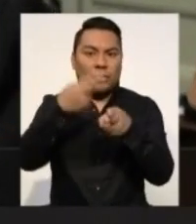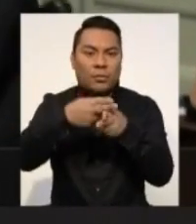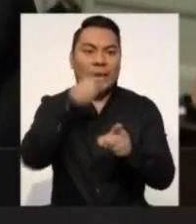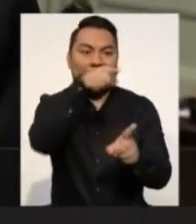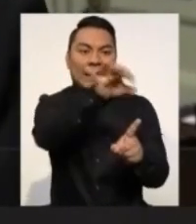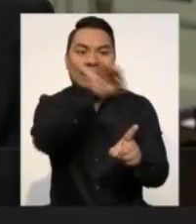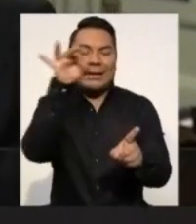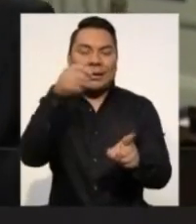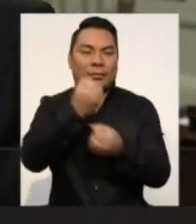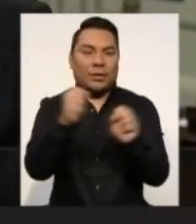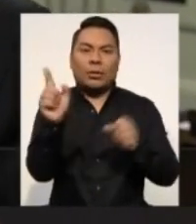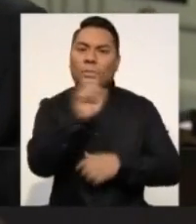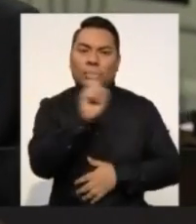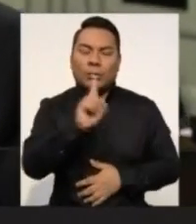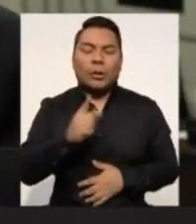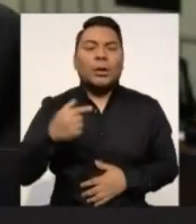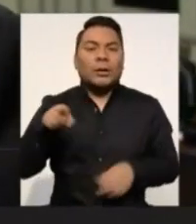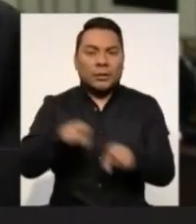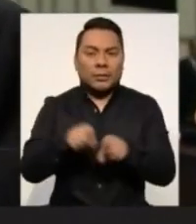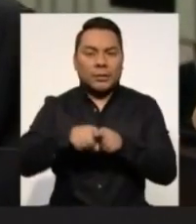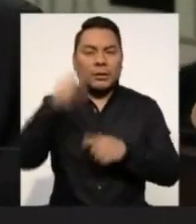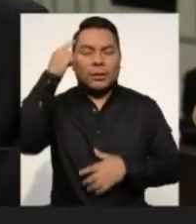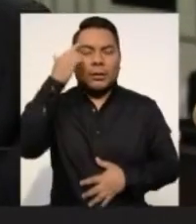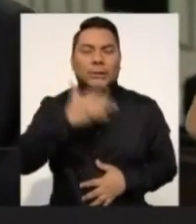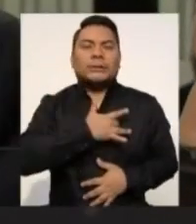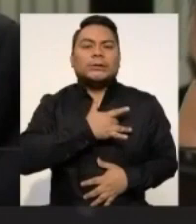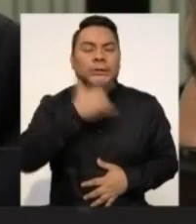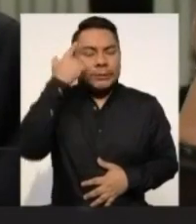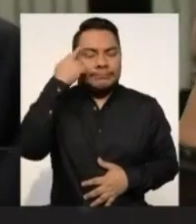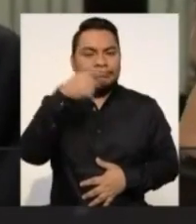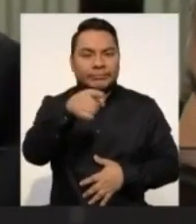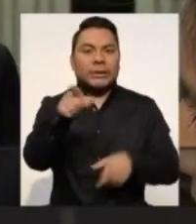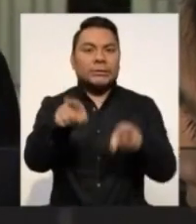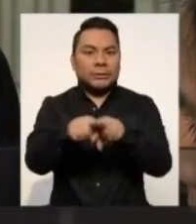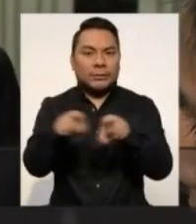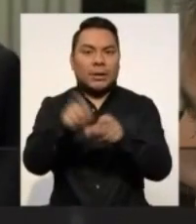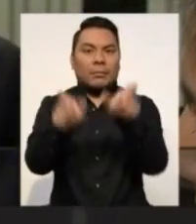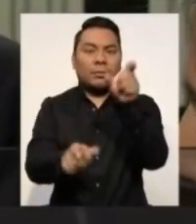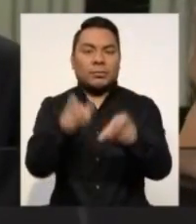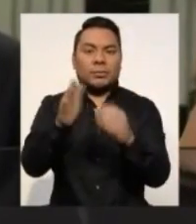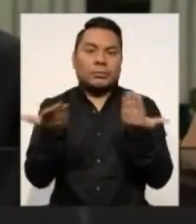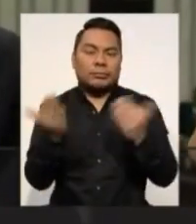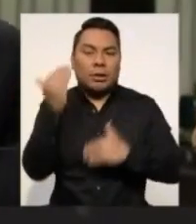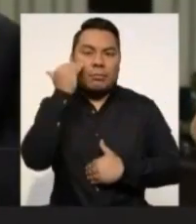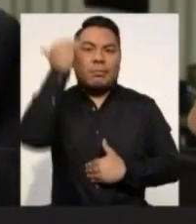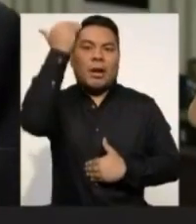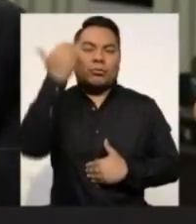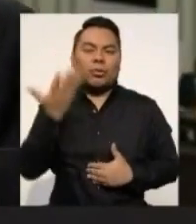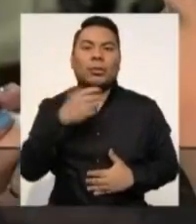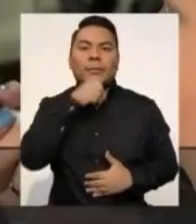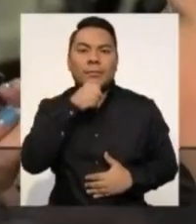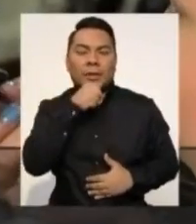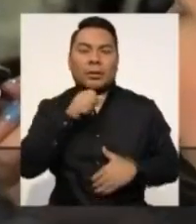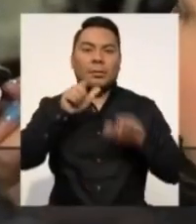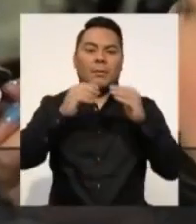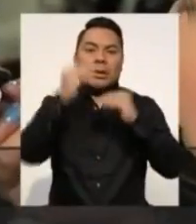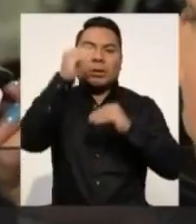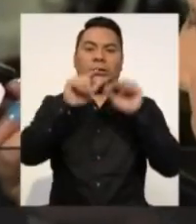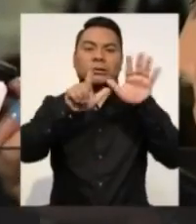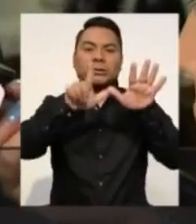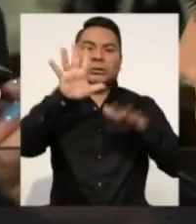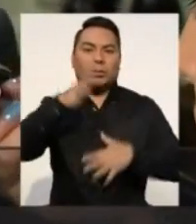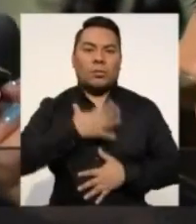contrario, tenemos que ser sensibles también con las personas que realmente tienen mayor edad de los 75 años.